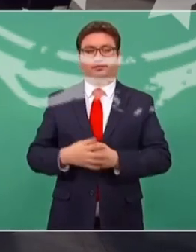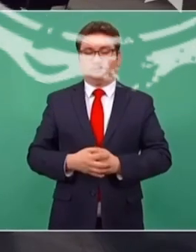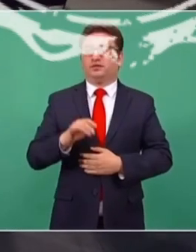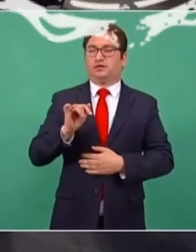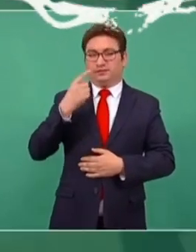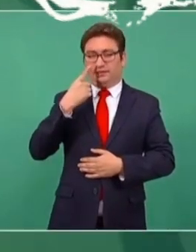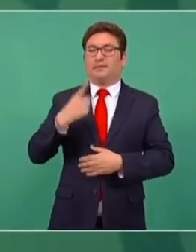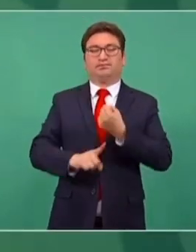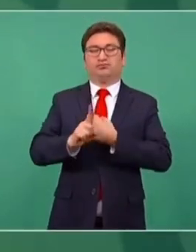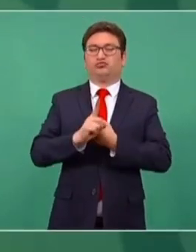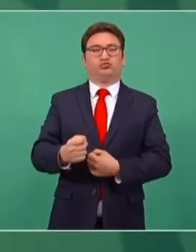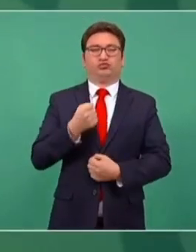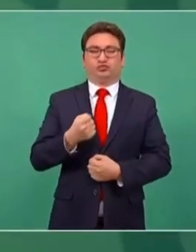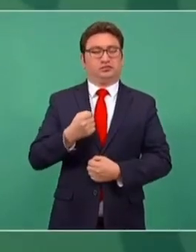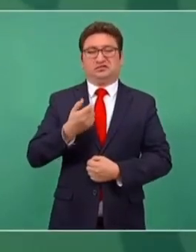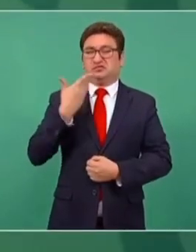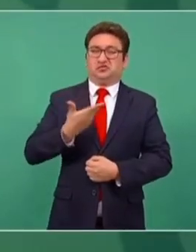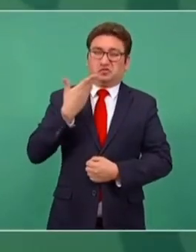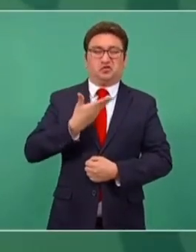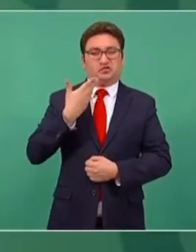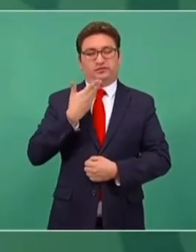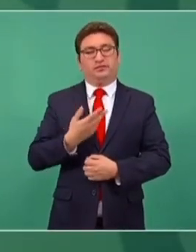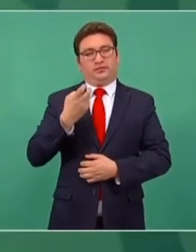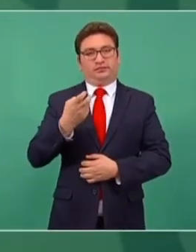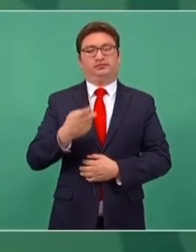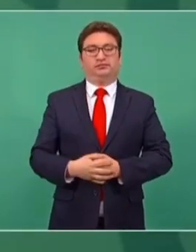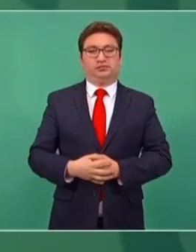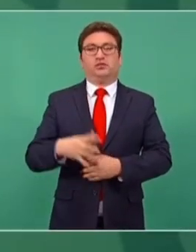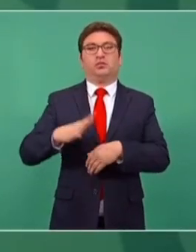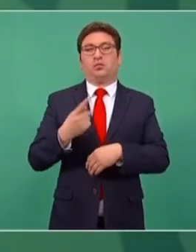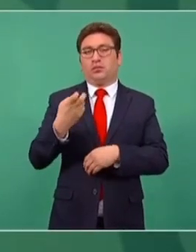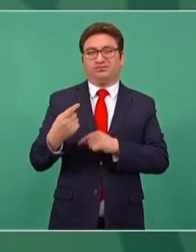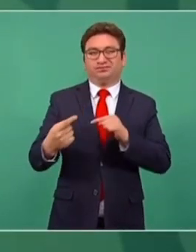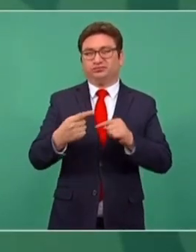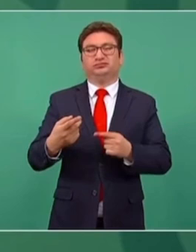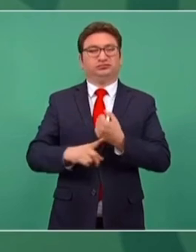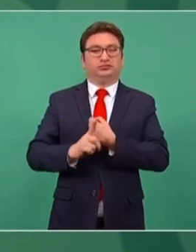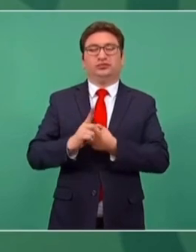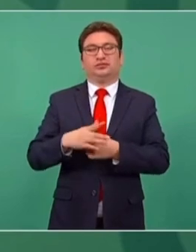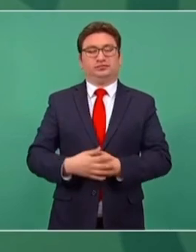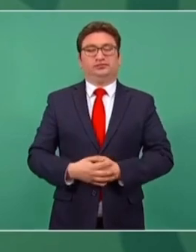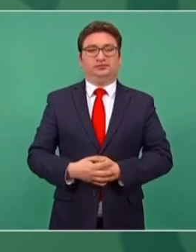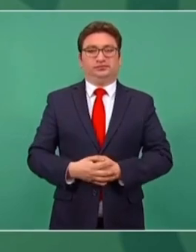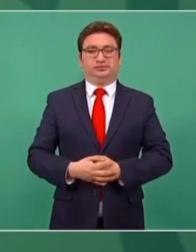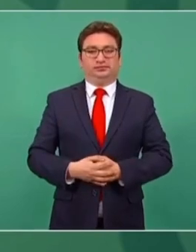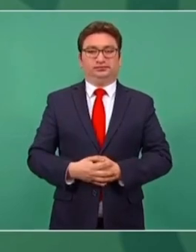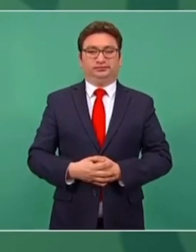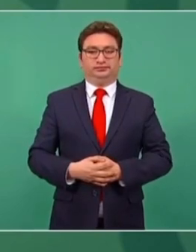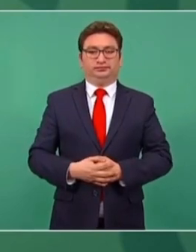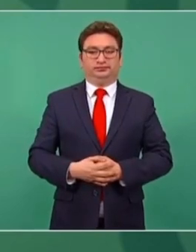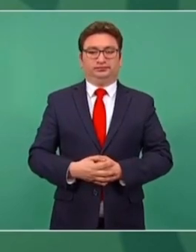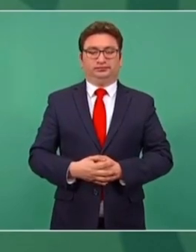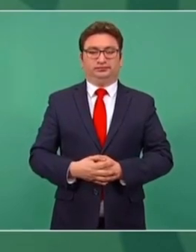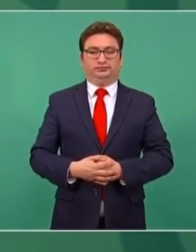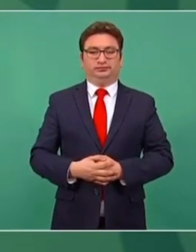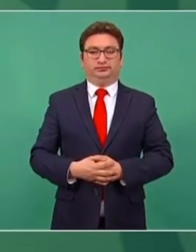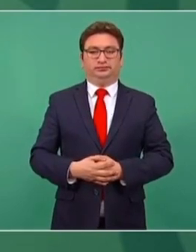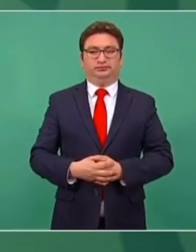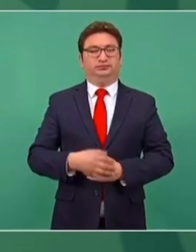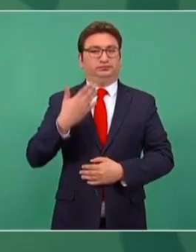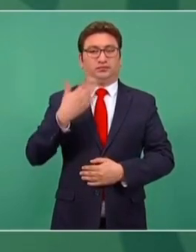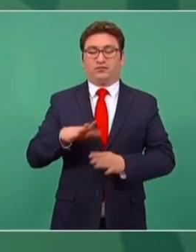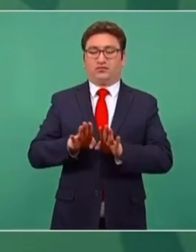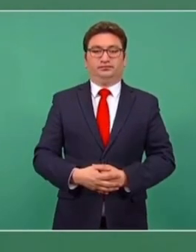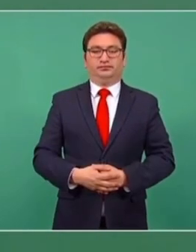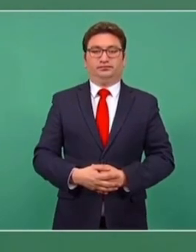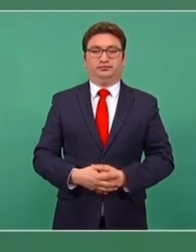Es que estaba muy arraigado el problema, precisamente por el contubernio que prevalecía entre